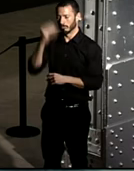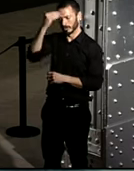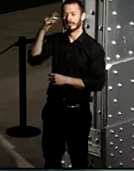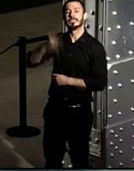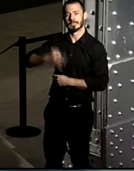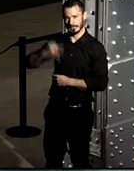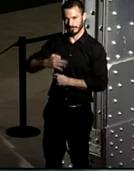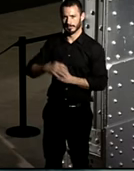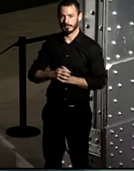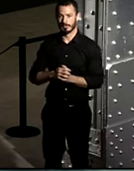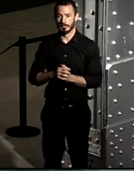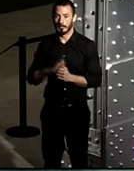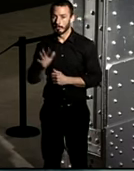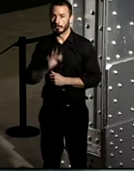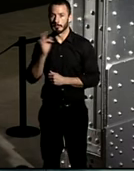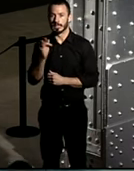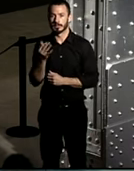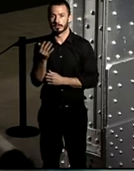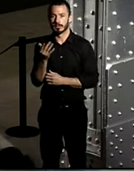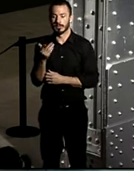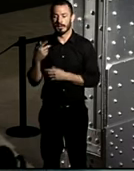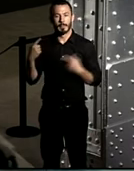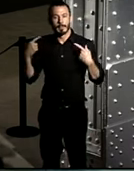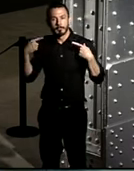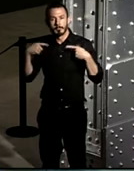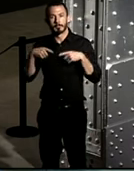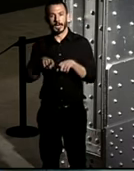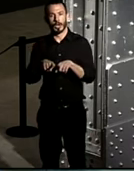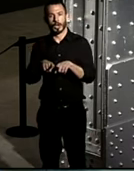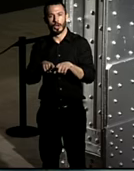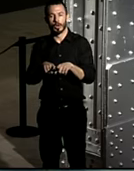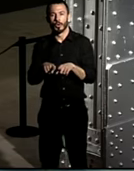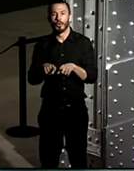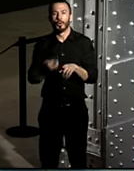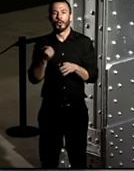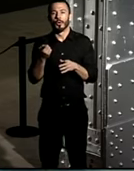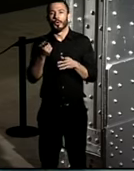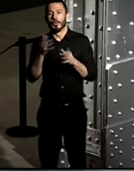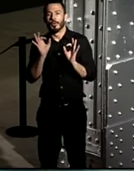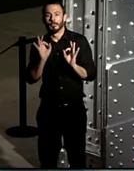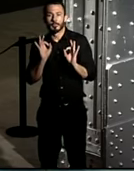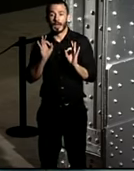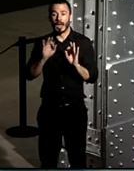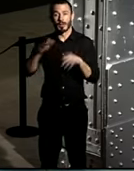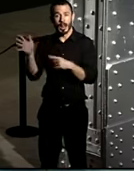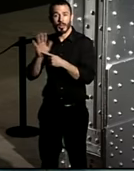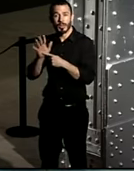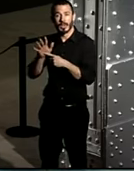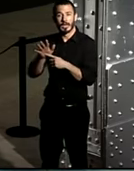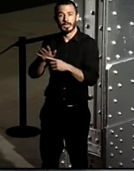Esto no podemos olvidar que lleva en paralelo la baja asistencia a las salas